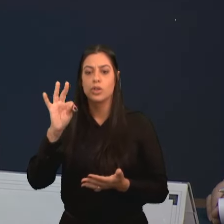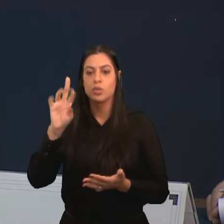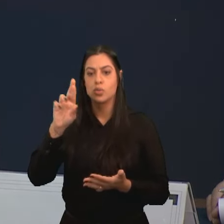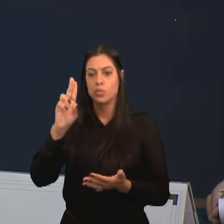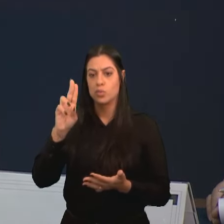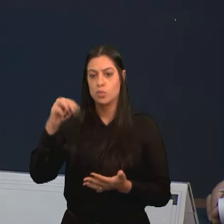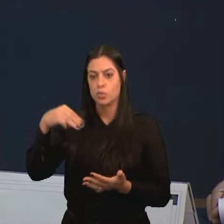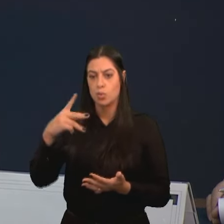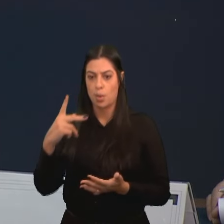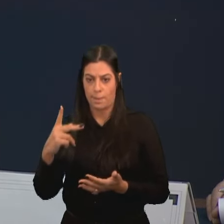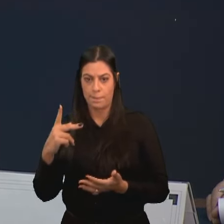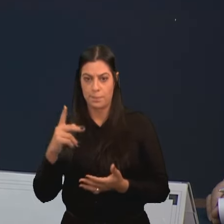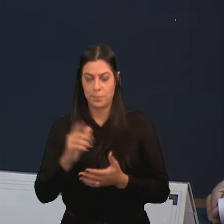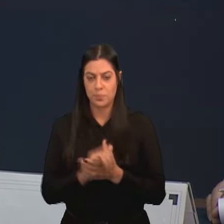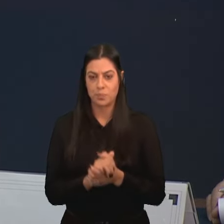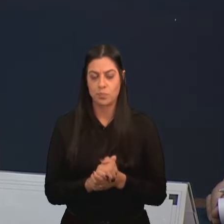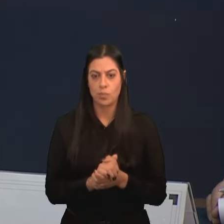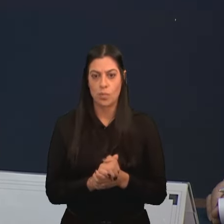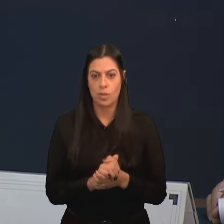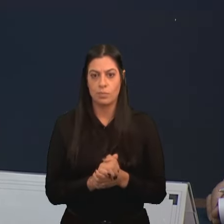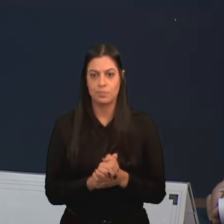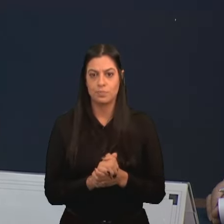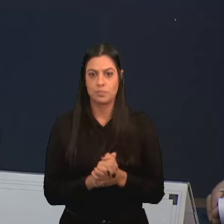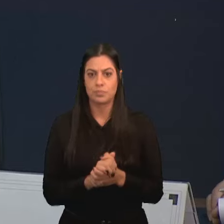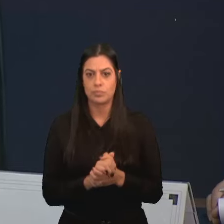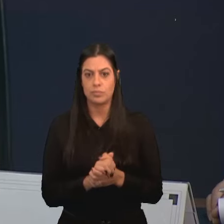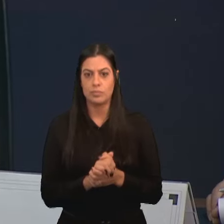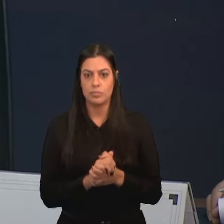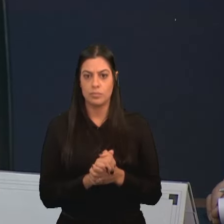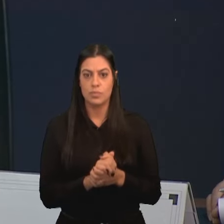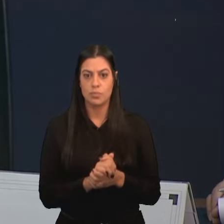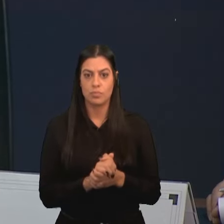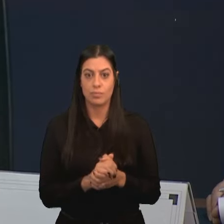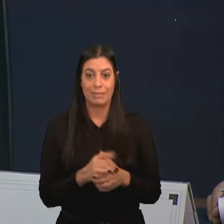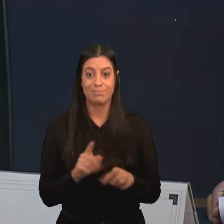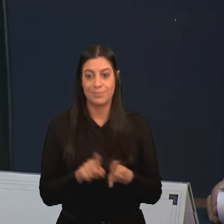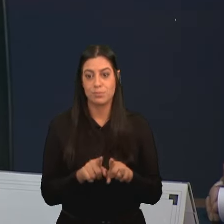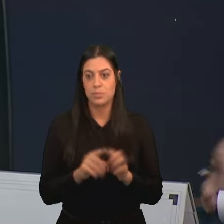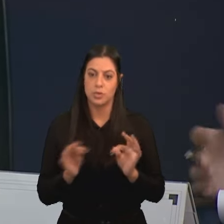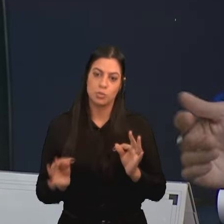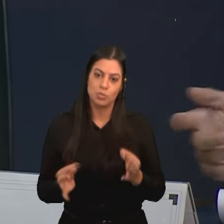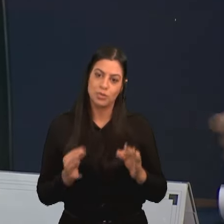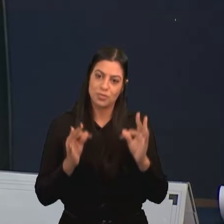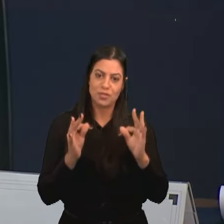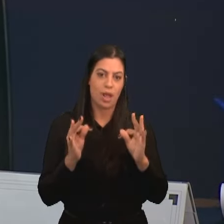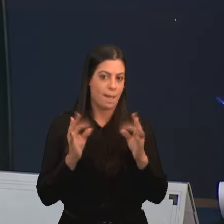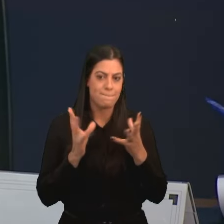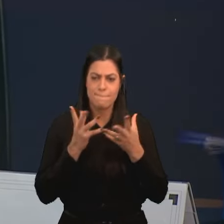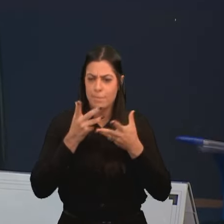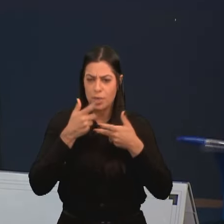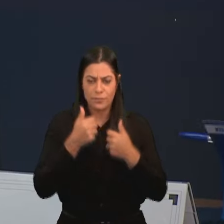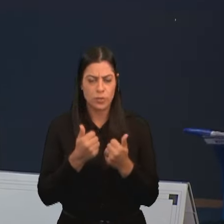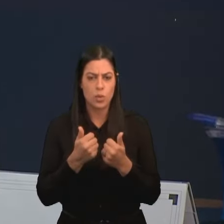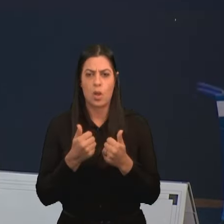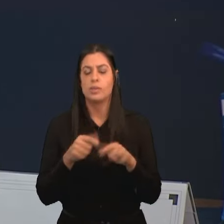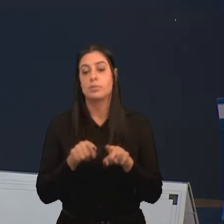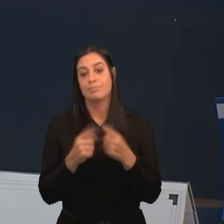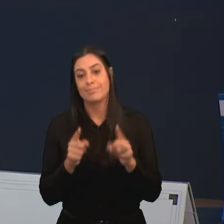y que salga el Reino Unido de la Unión Europea. Es una tecnología muy